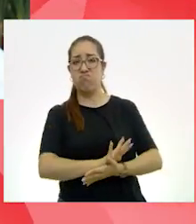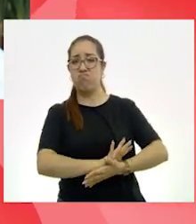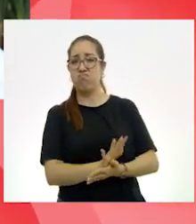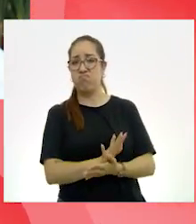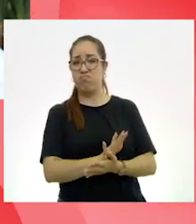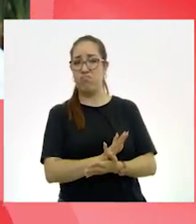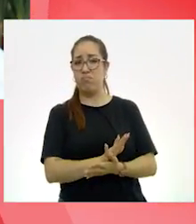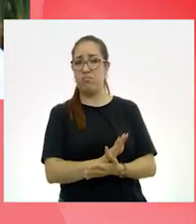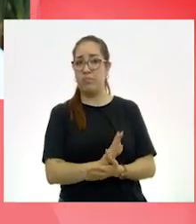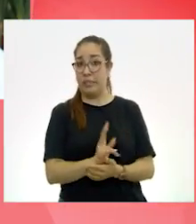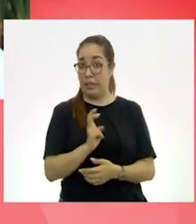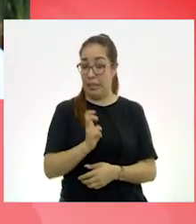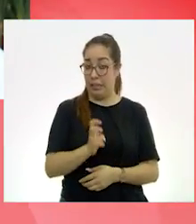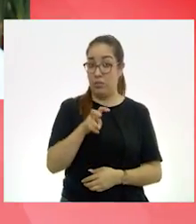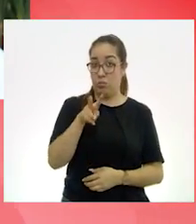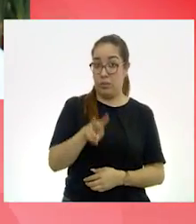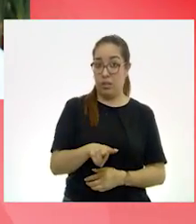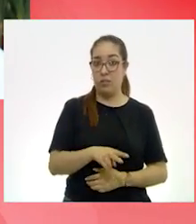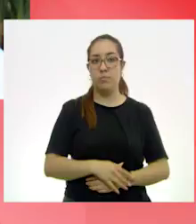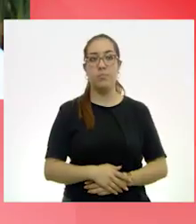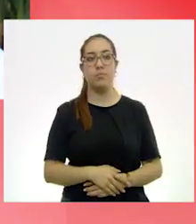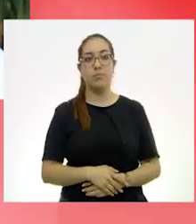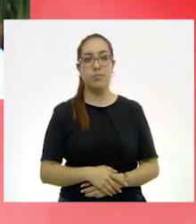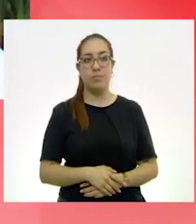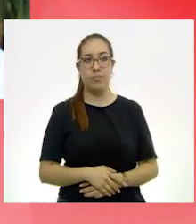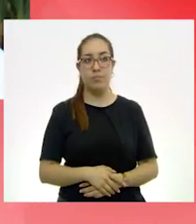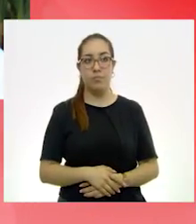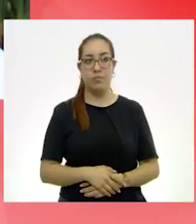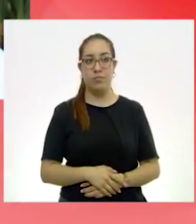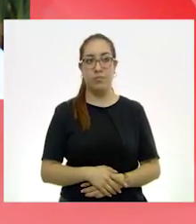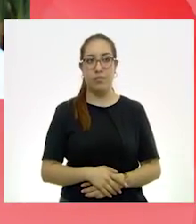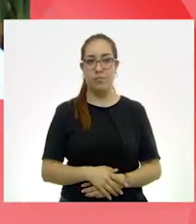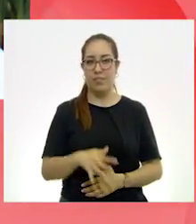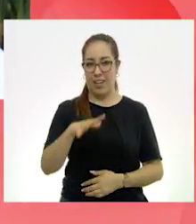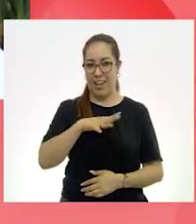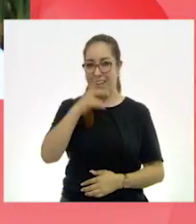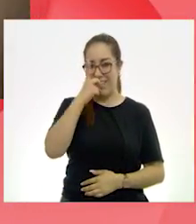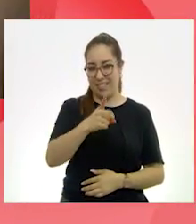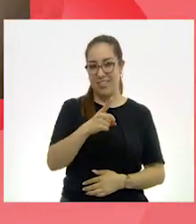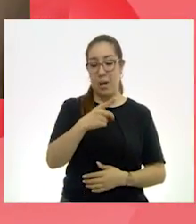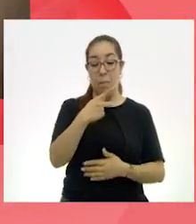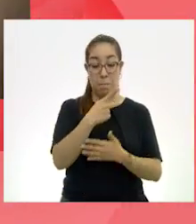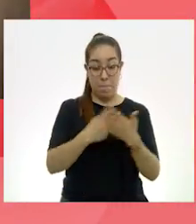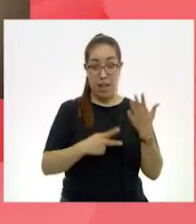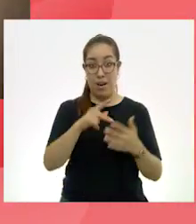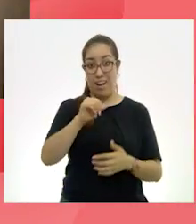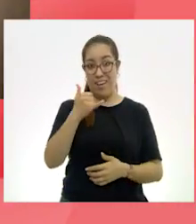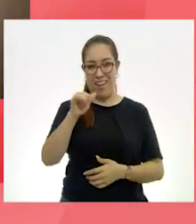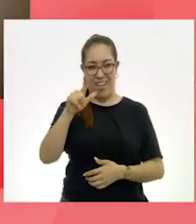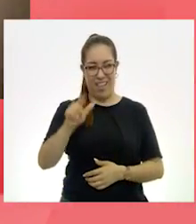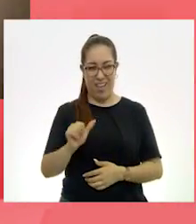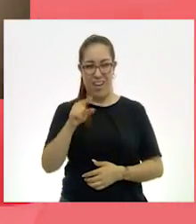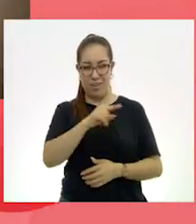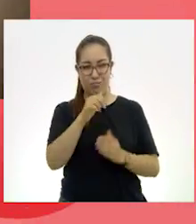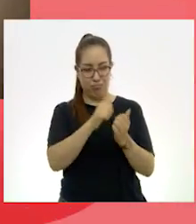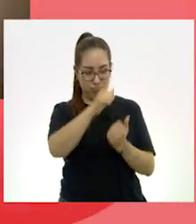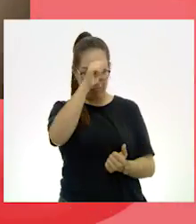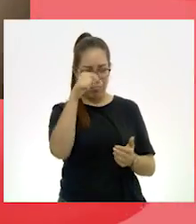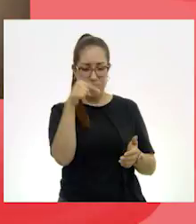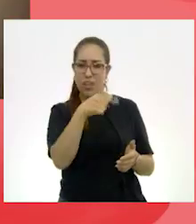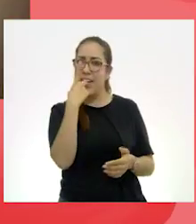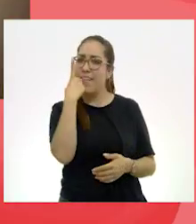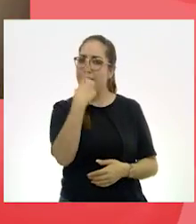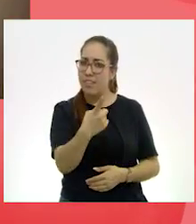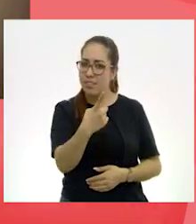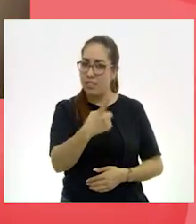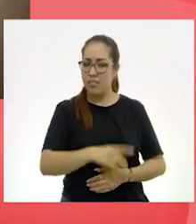Eso, incluso, hay un apartado dentro del Plan de Ayala que precisamente trata